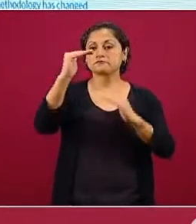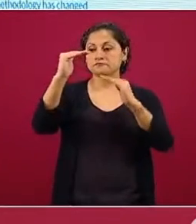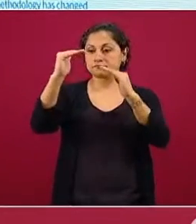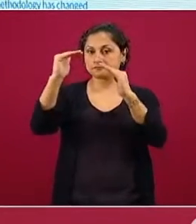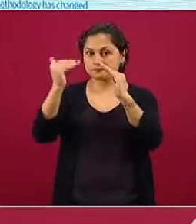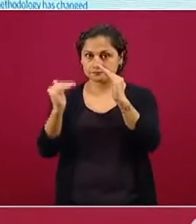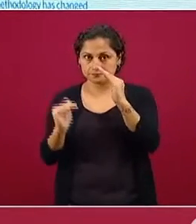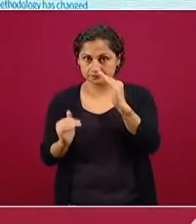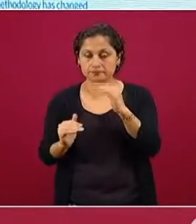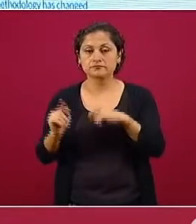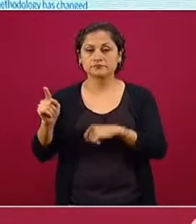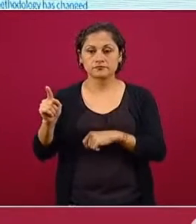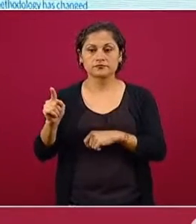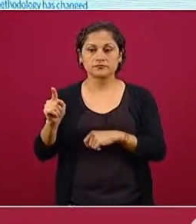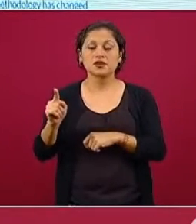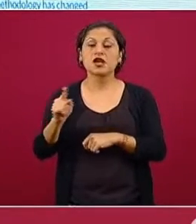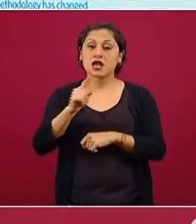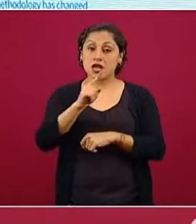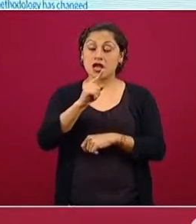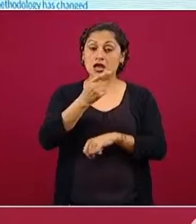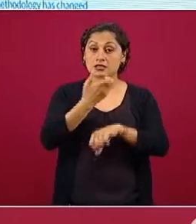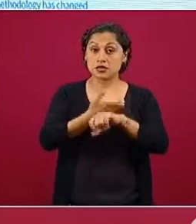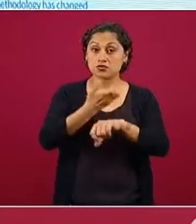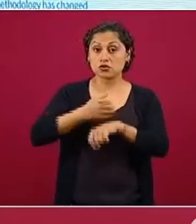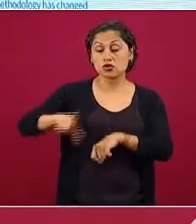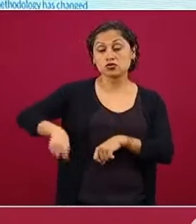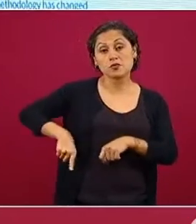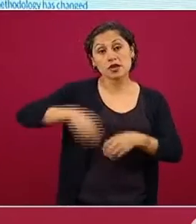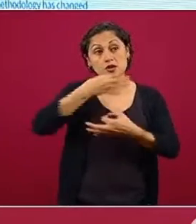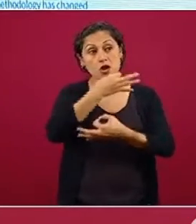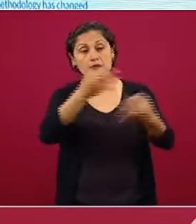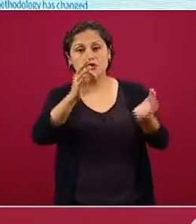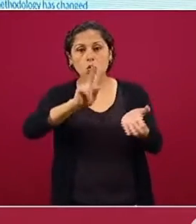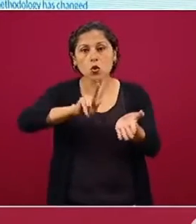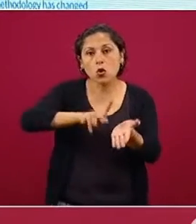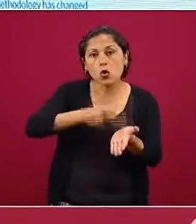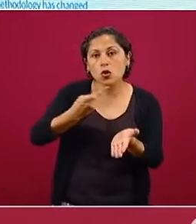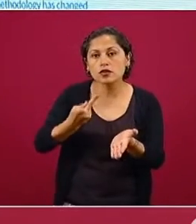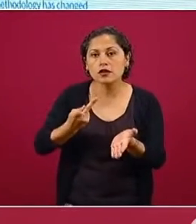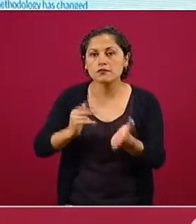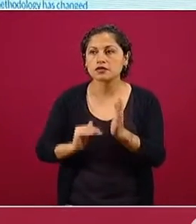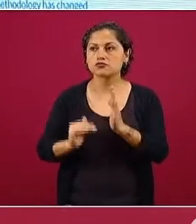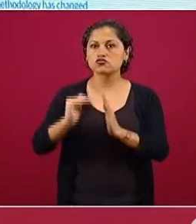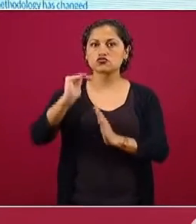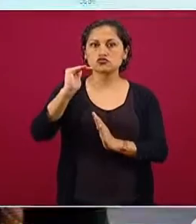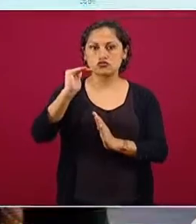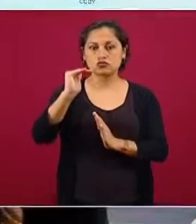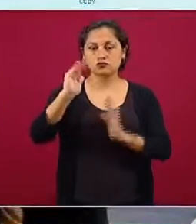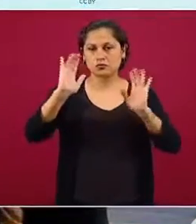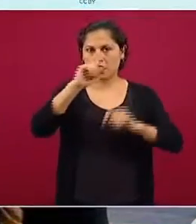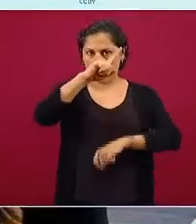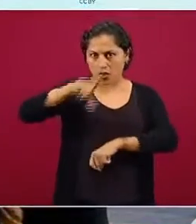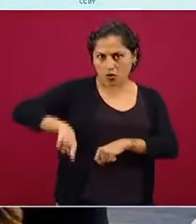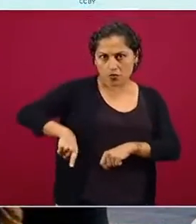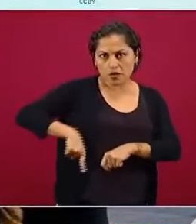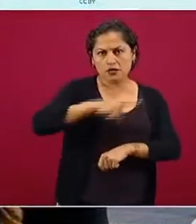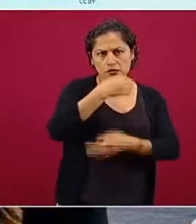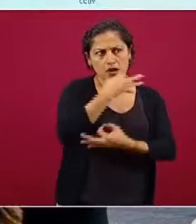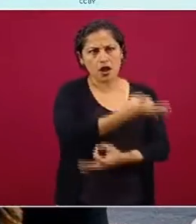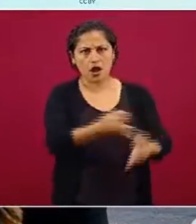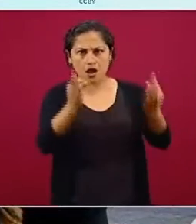ha dicho ya el gobierno de Estados Unidos, hay un repunte, hay un rebrote en los Estados Unidos. Esto lo ha dicho el propio gobierno de Estados